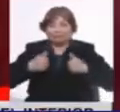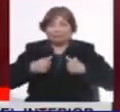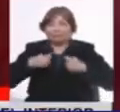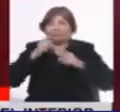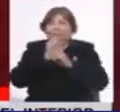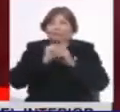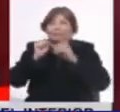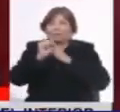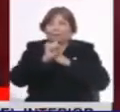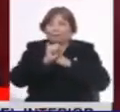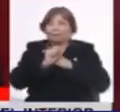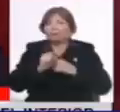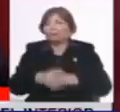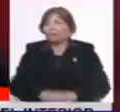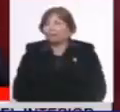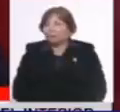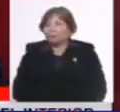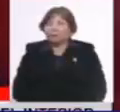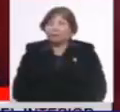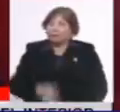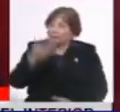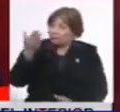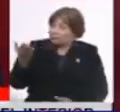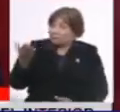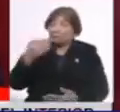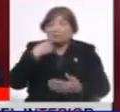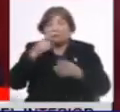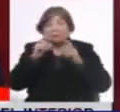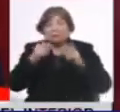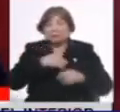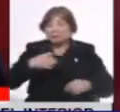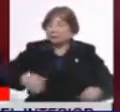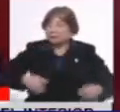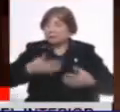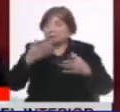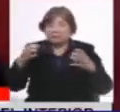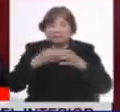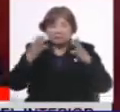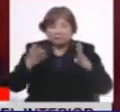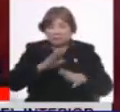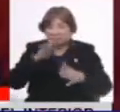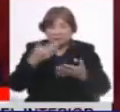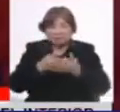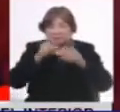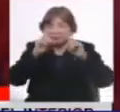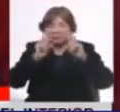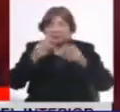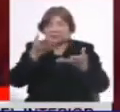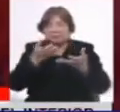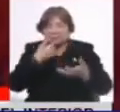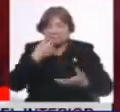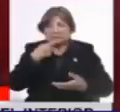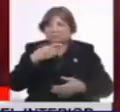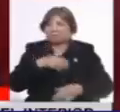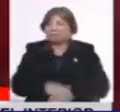la vida social. Estoy a su disposición, señor presidente, señores congresistas, a todas las preguntas, ¿no?, que ustedes